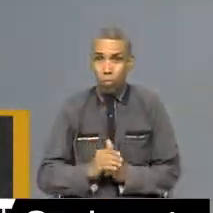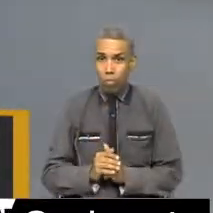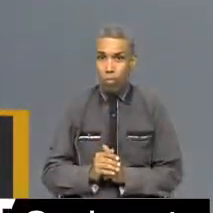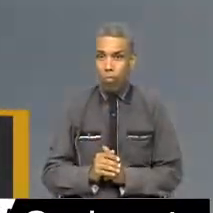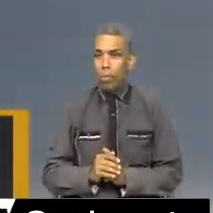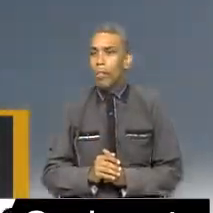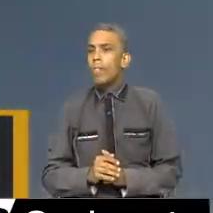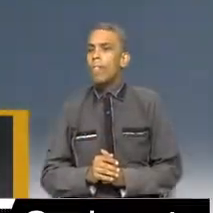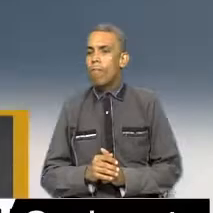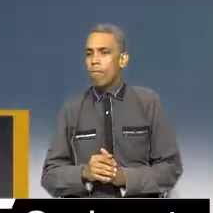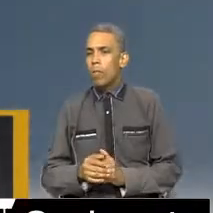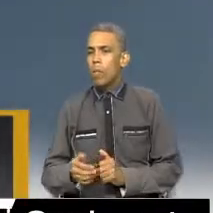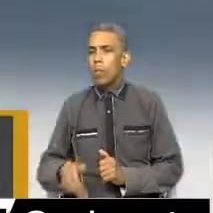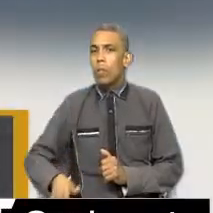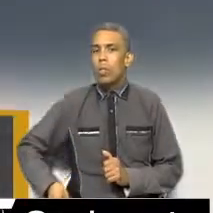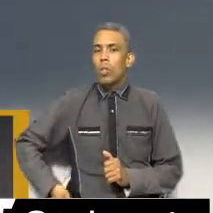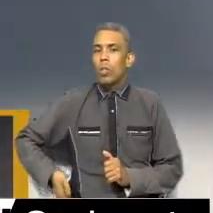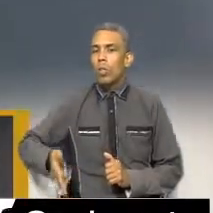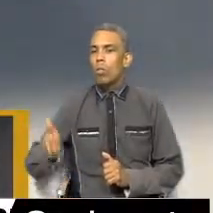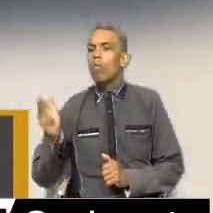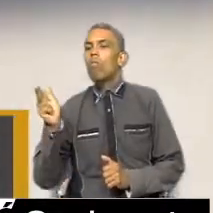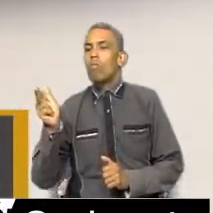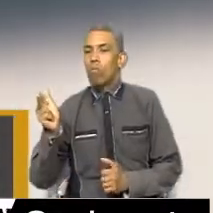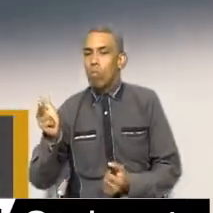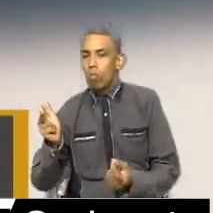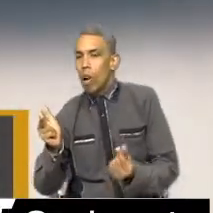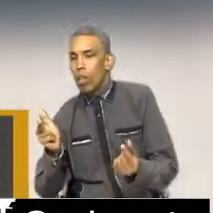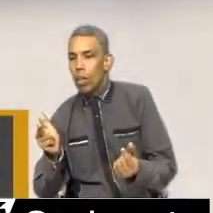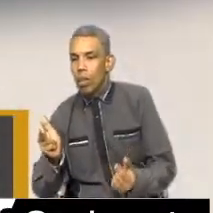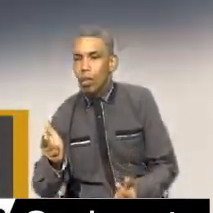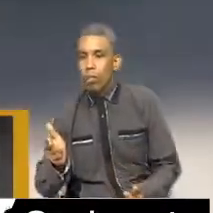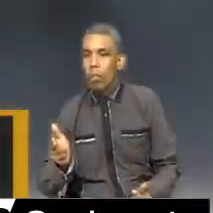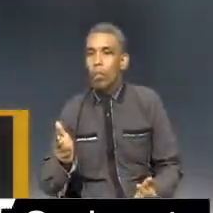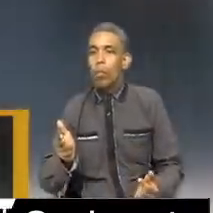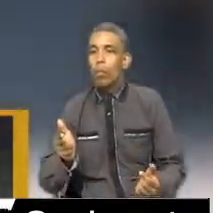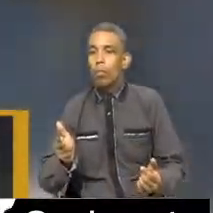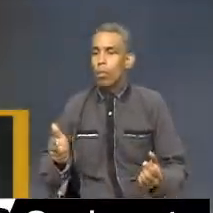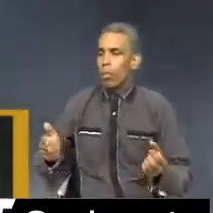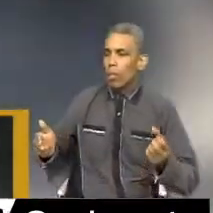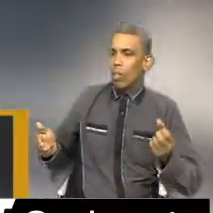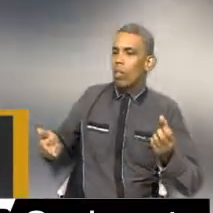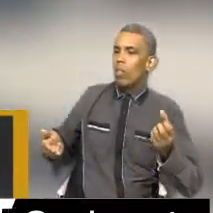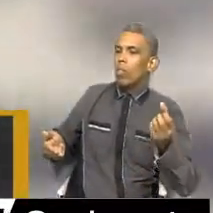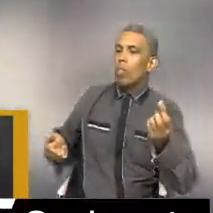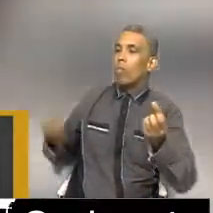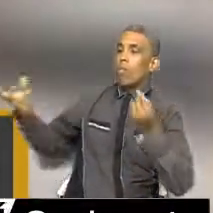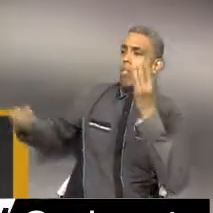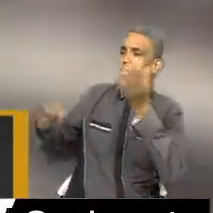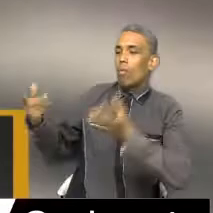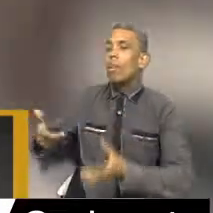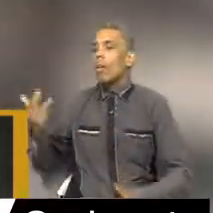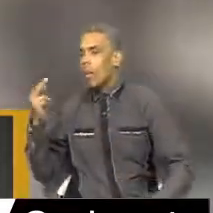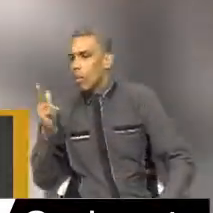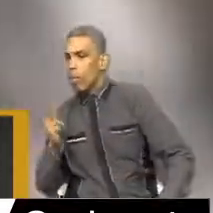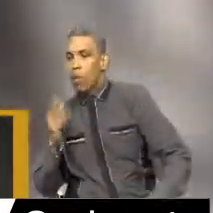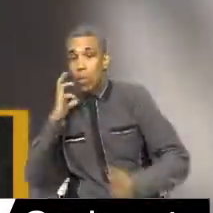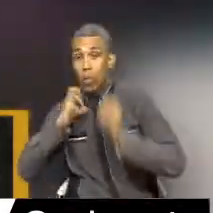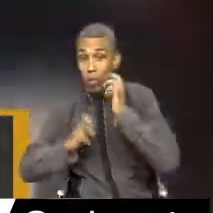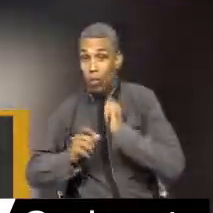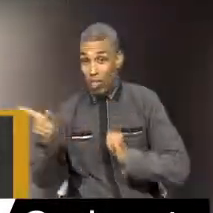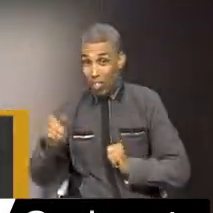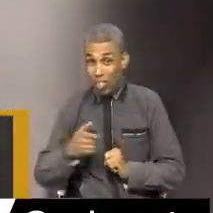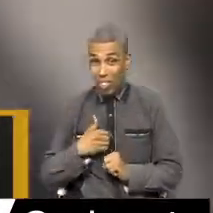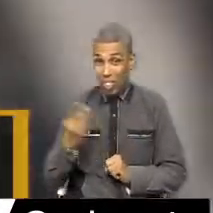intimidándolos con armas de fuego para que entregaran algunas prendas o algunos elementos de su propiedad. Allí